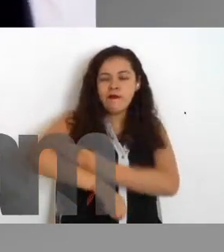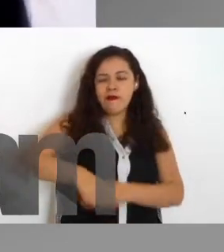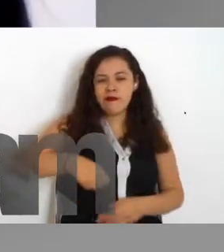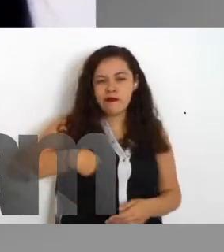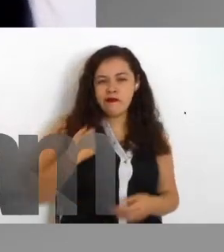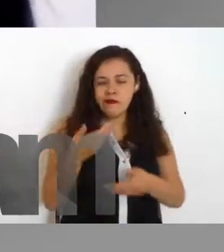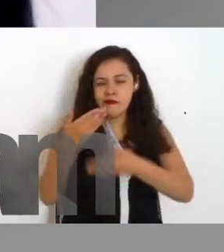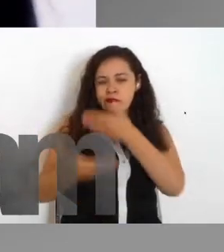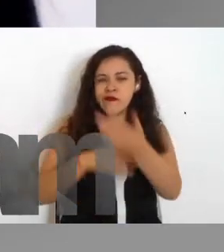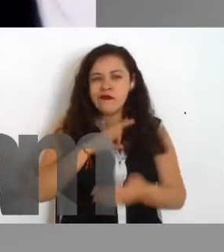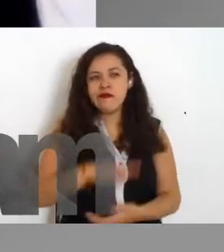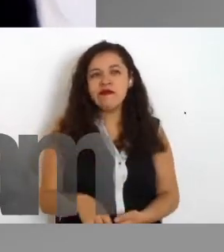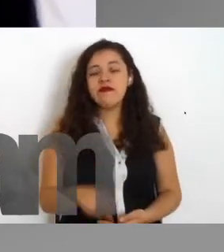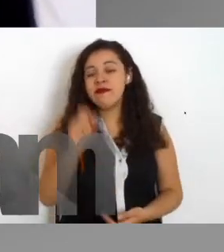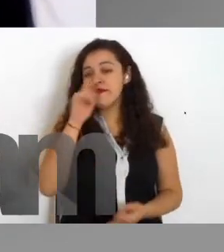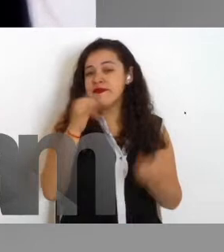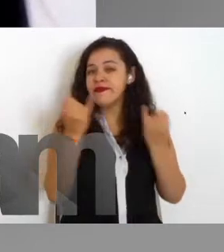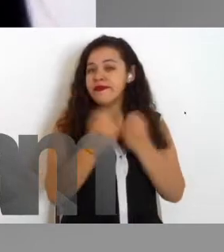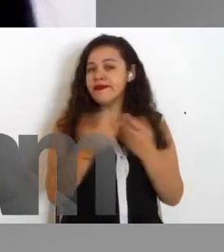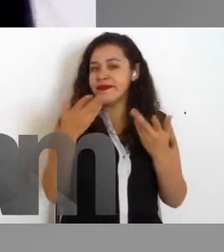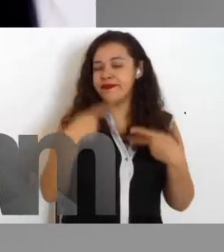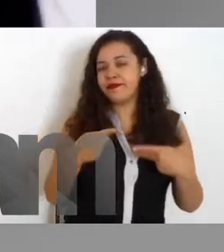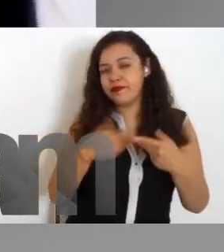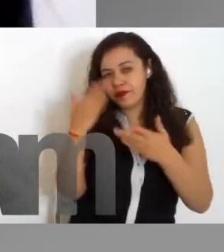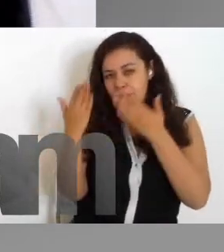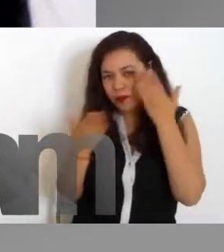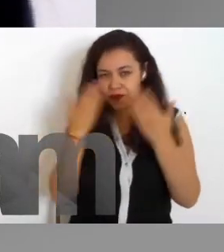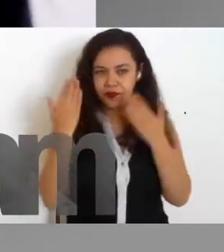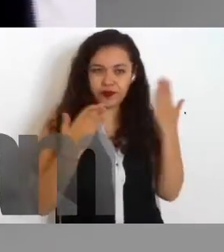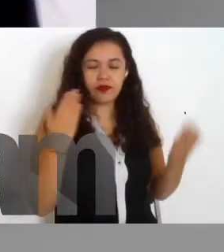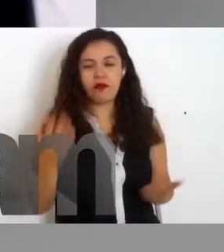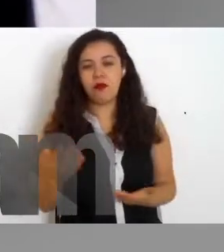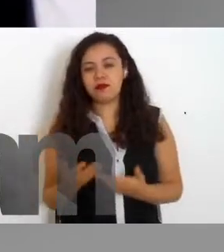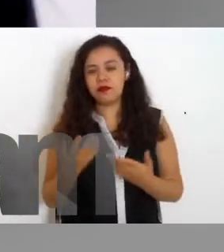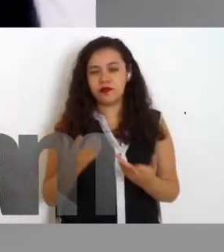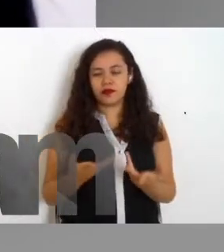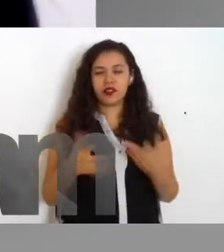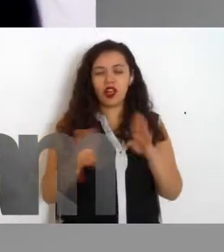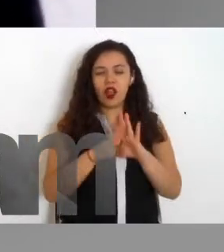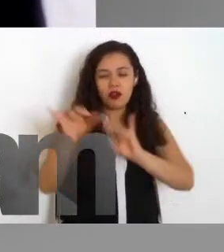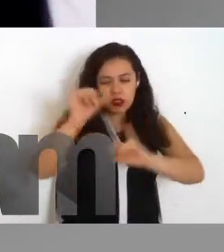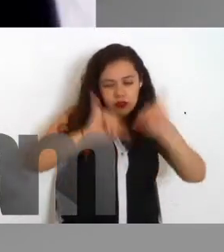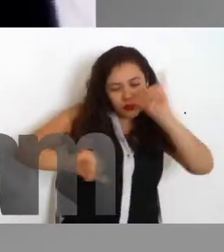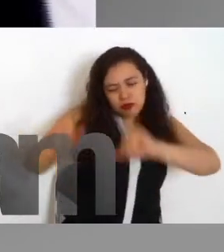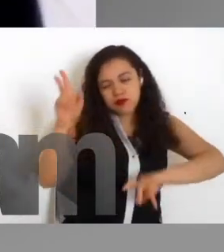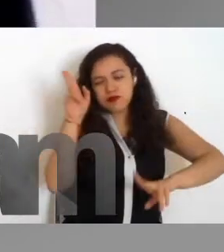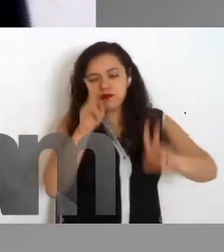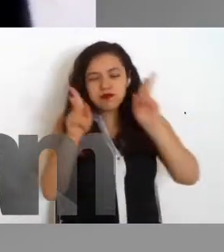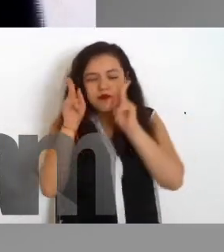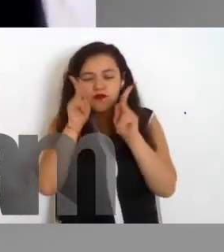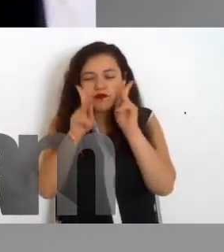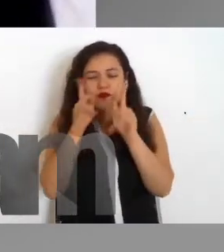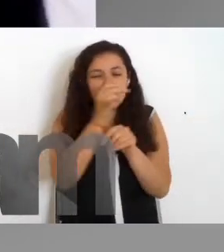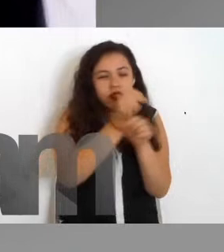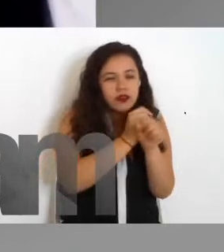también que para los estudiantes sirve como un laboratorio o como un espacio de investigación y de acercamiento con la